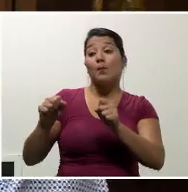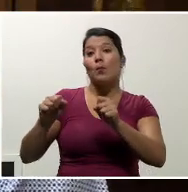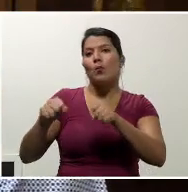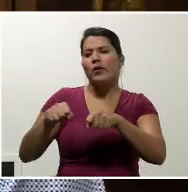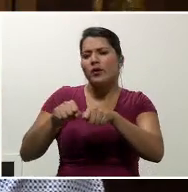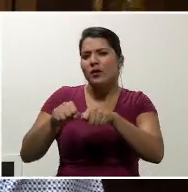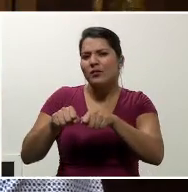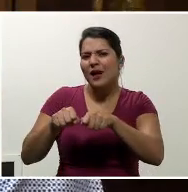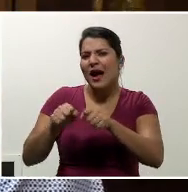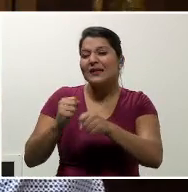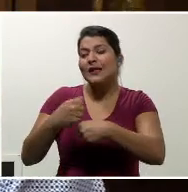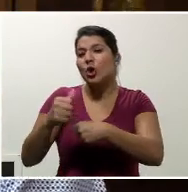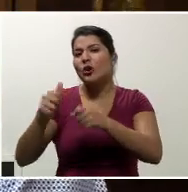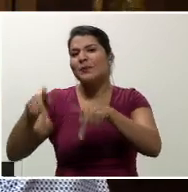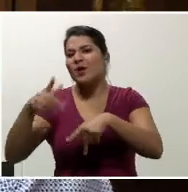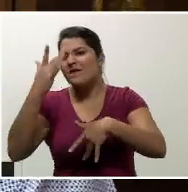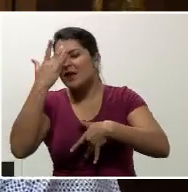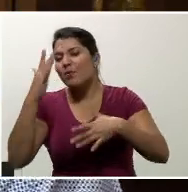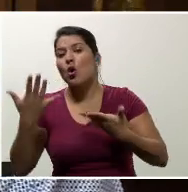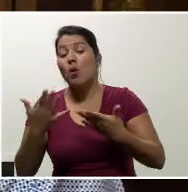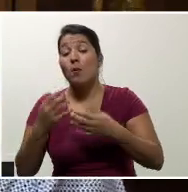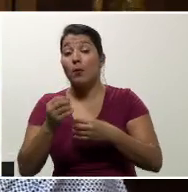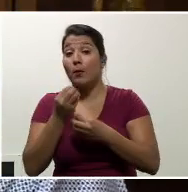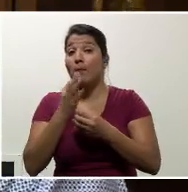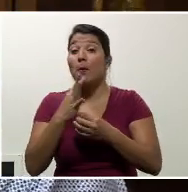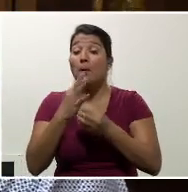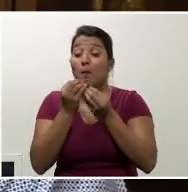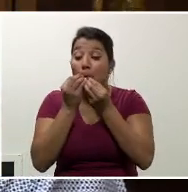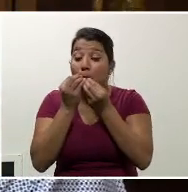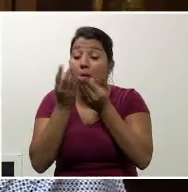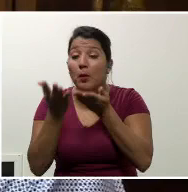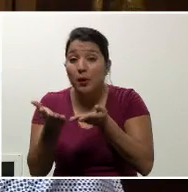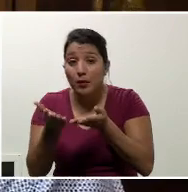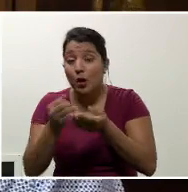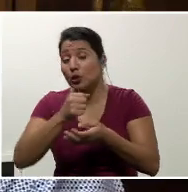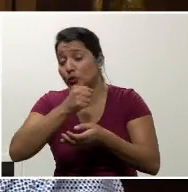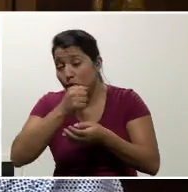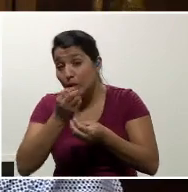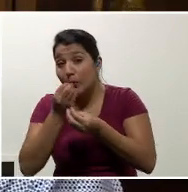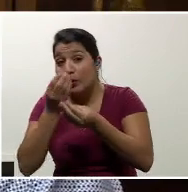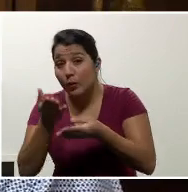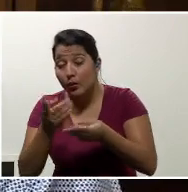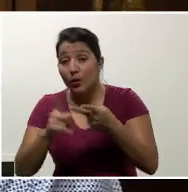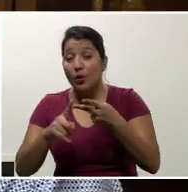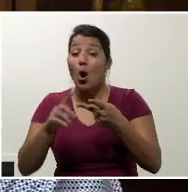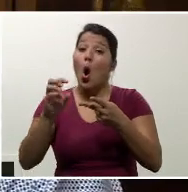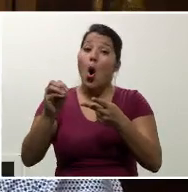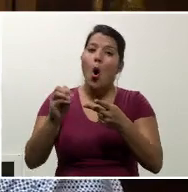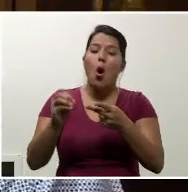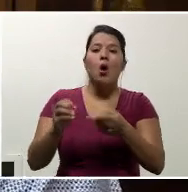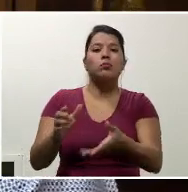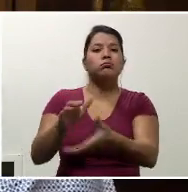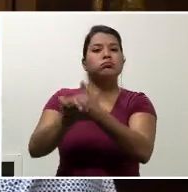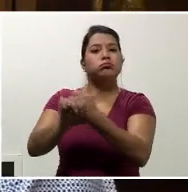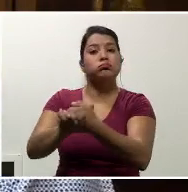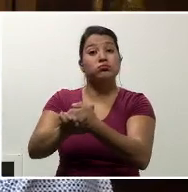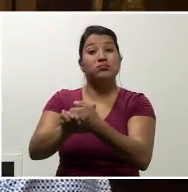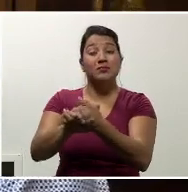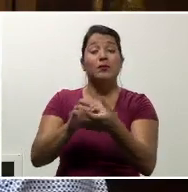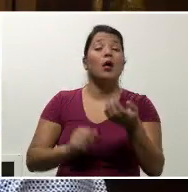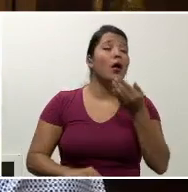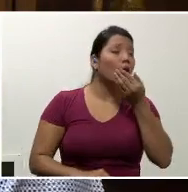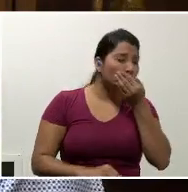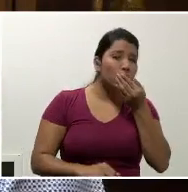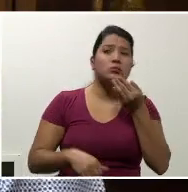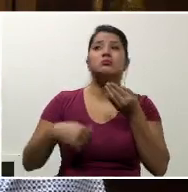contacto a través de un contagio de las manos o directamente a la cara, a través de tos o de estornudo de